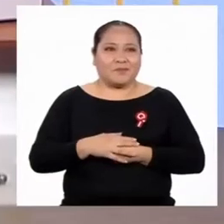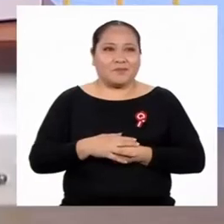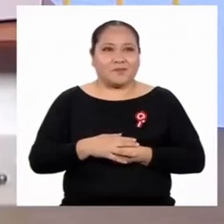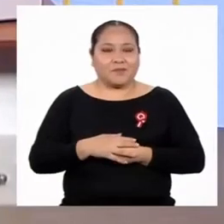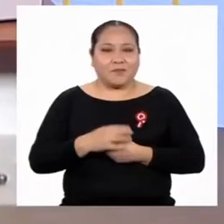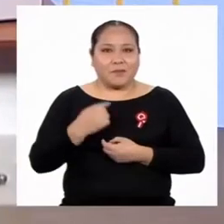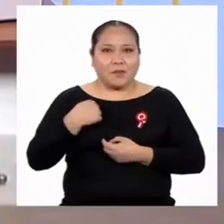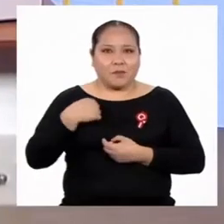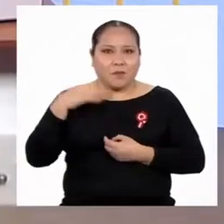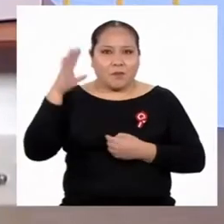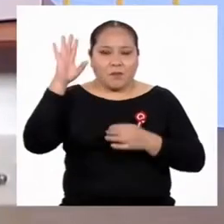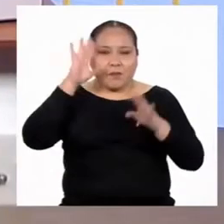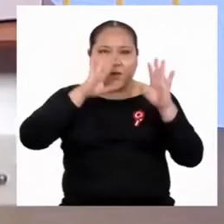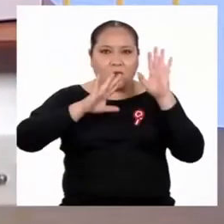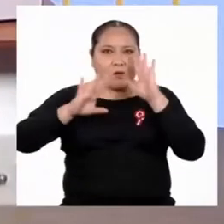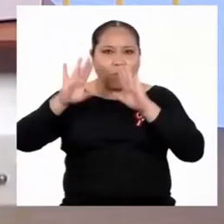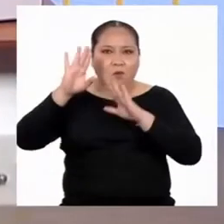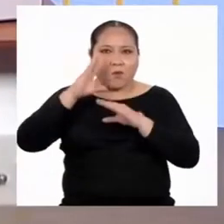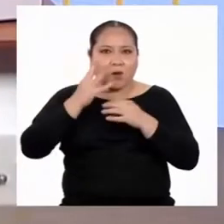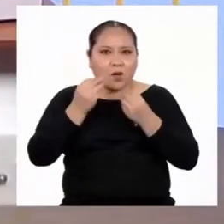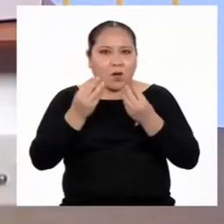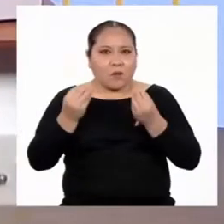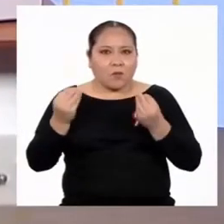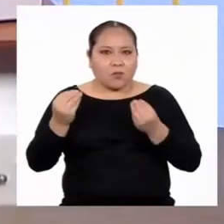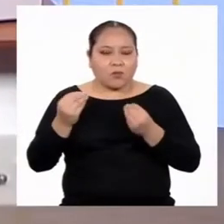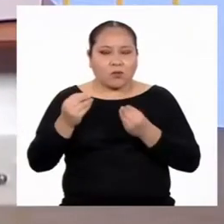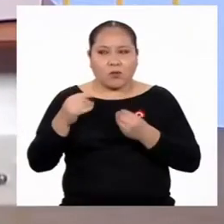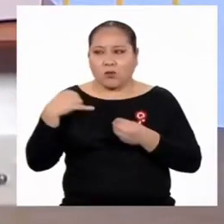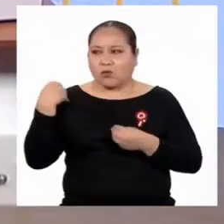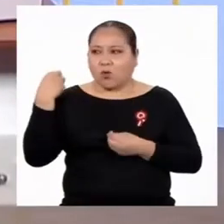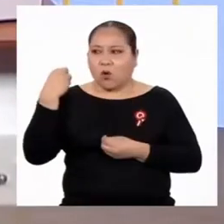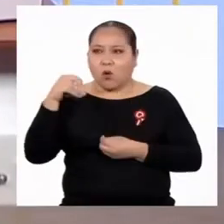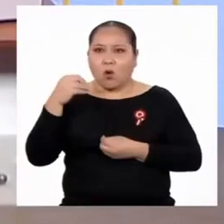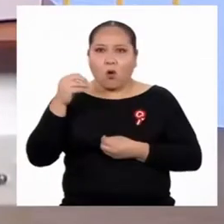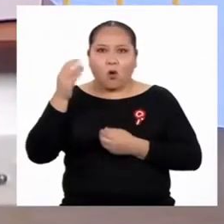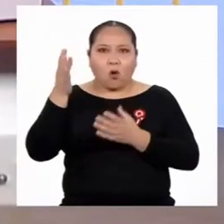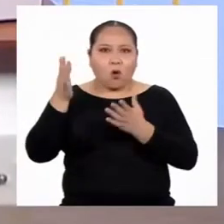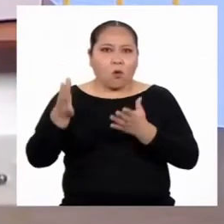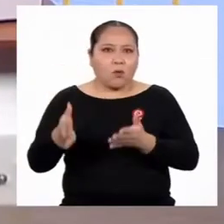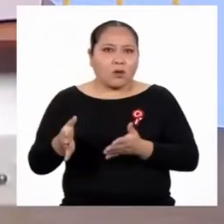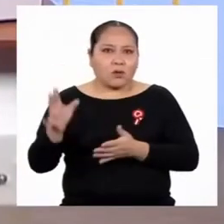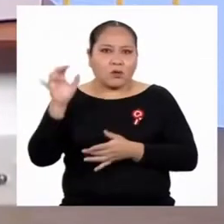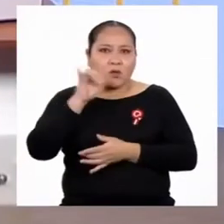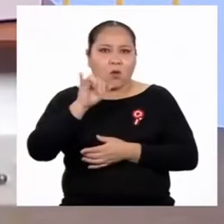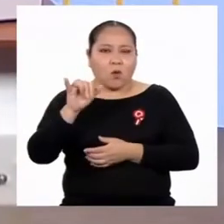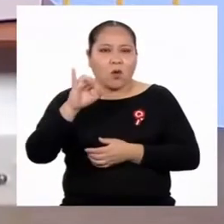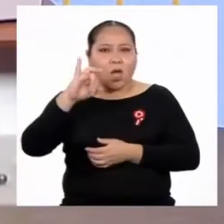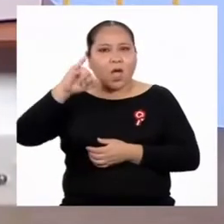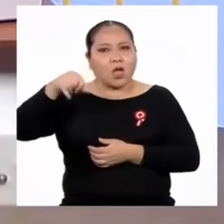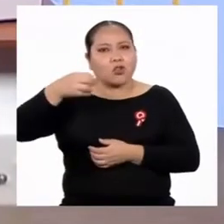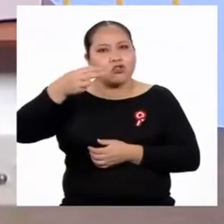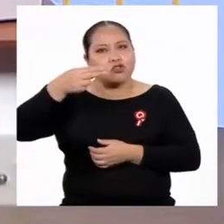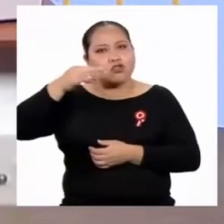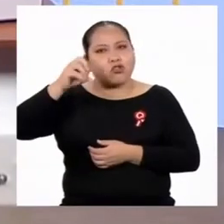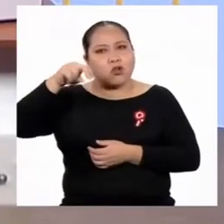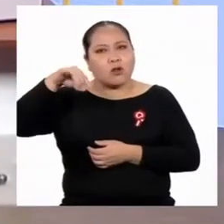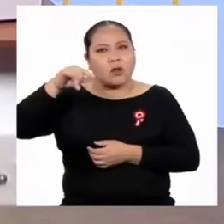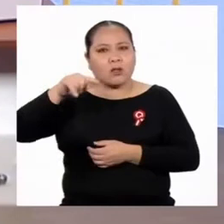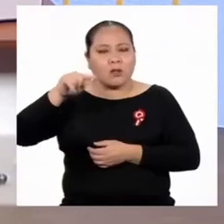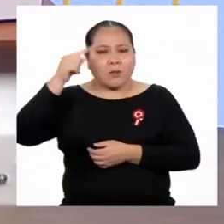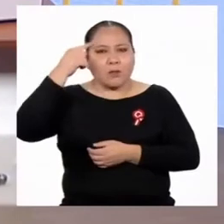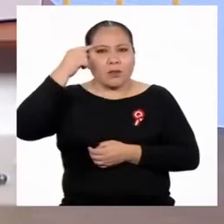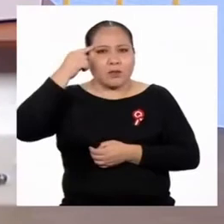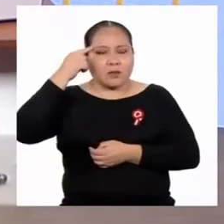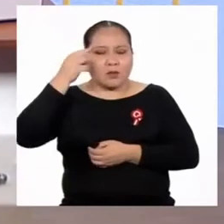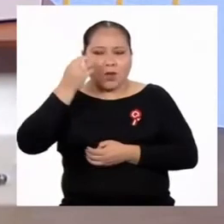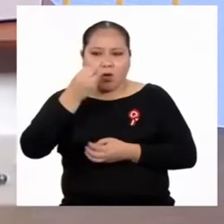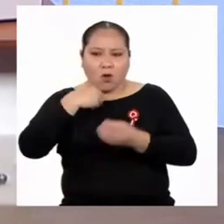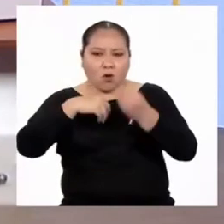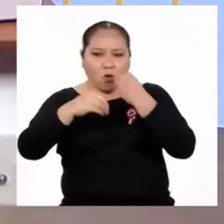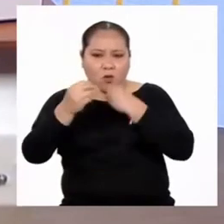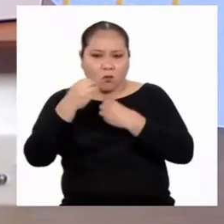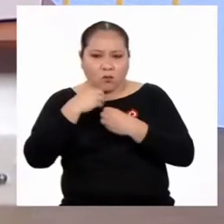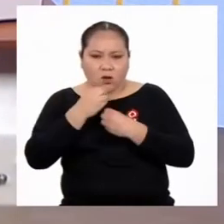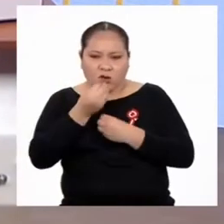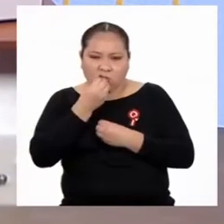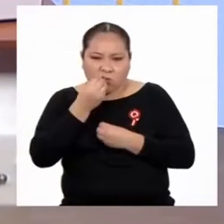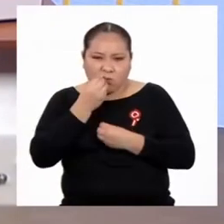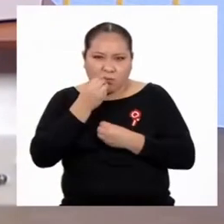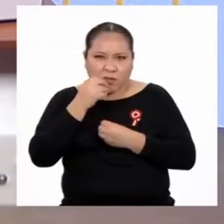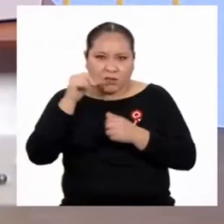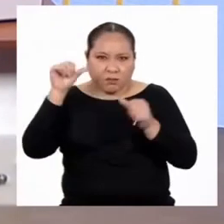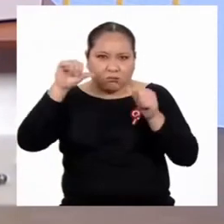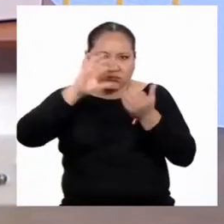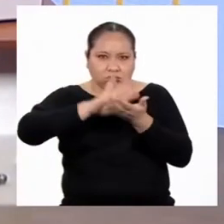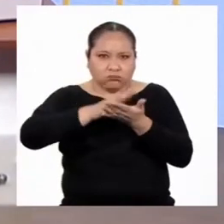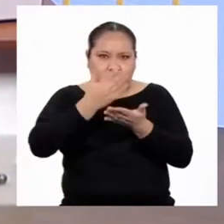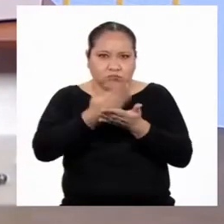Me preocupa que mucha gente joven como Jonathan piense que comer comida chatarra tan seguido esté bien.